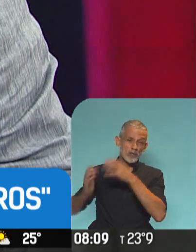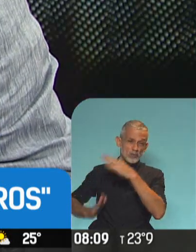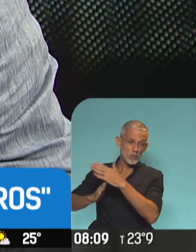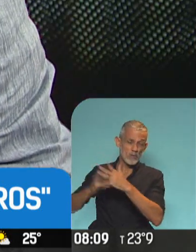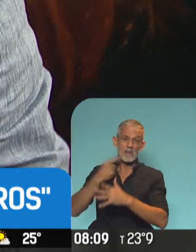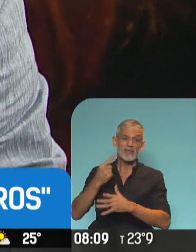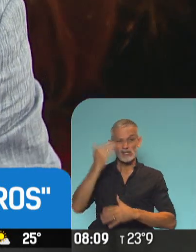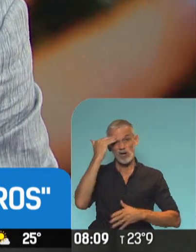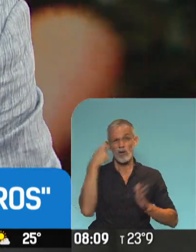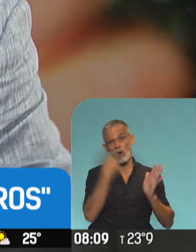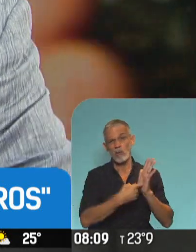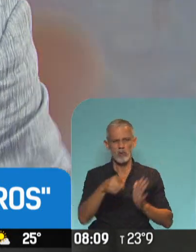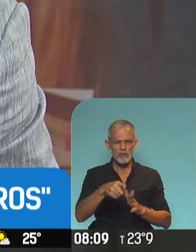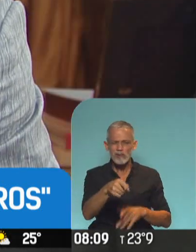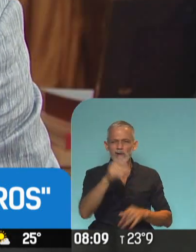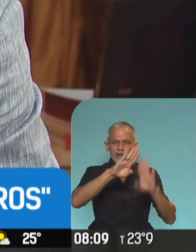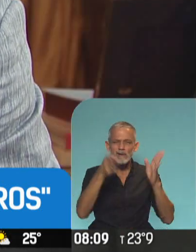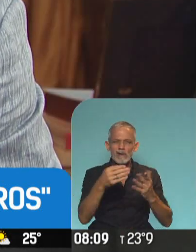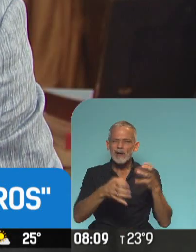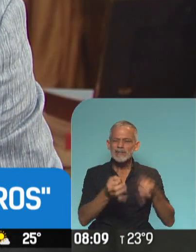la inconstitucionalidad de ese tribunal.